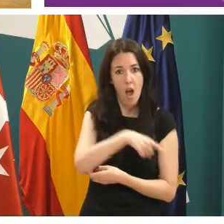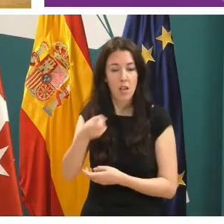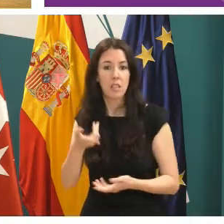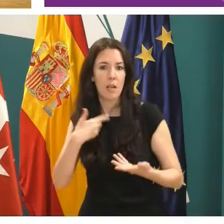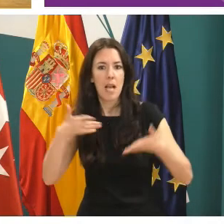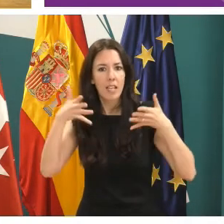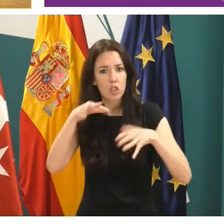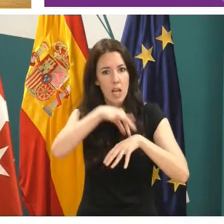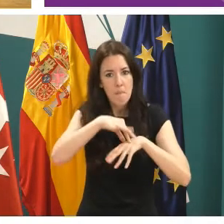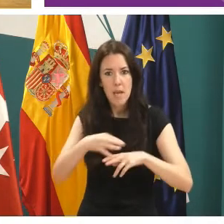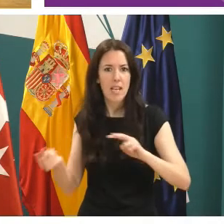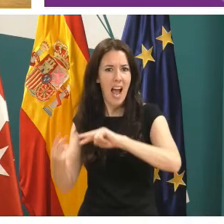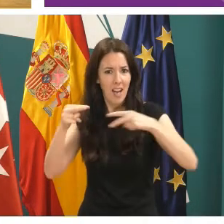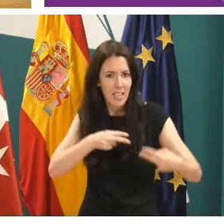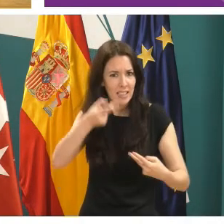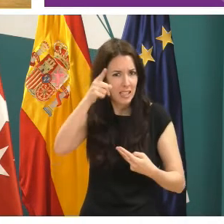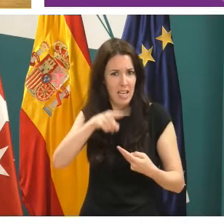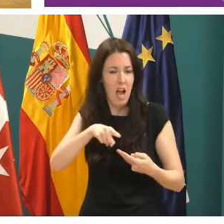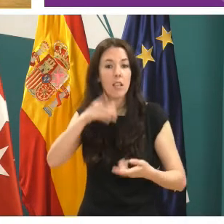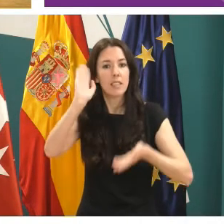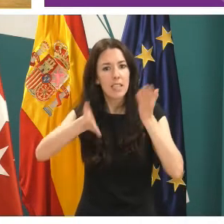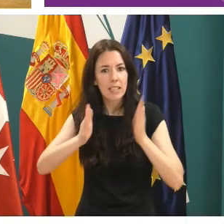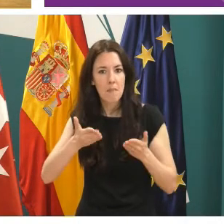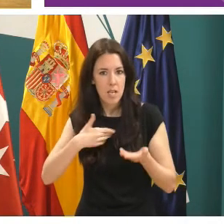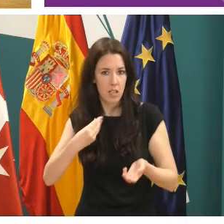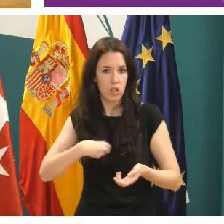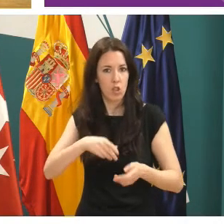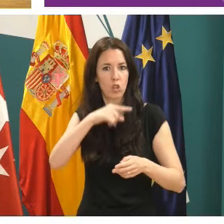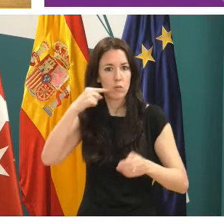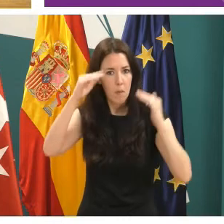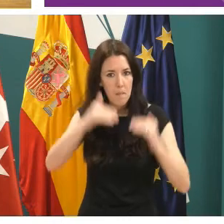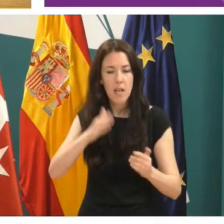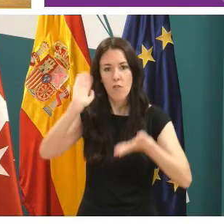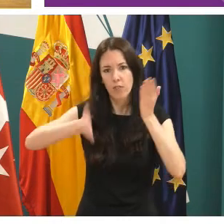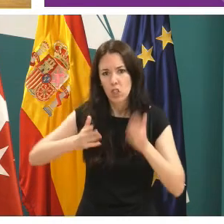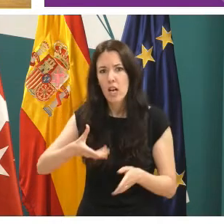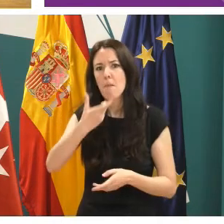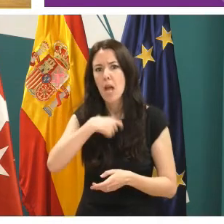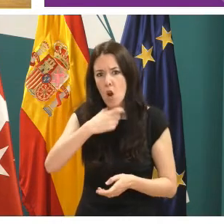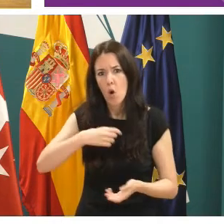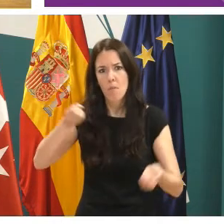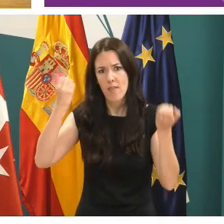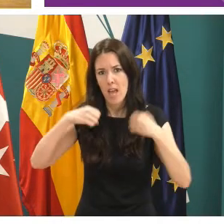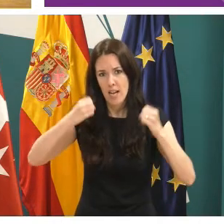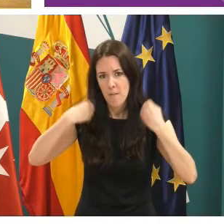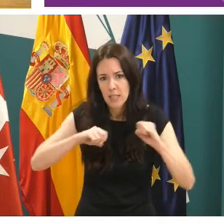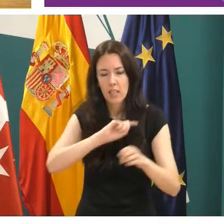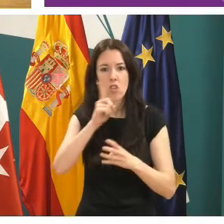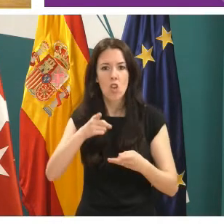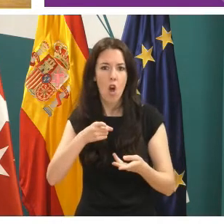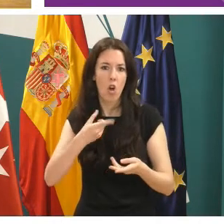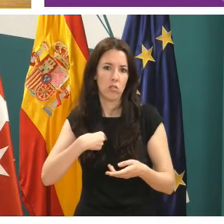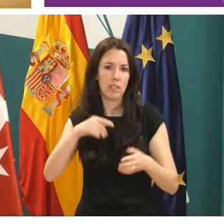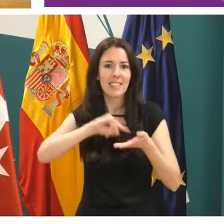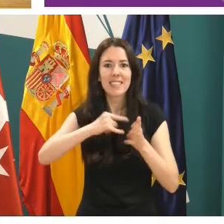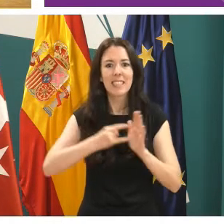médicas, de asesoría genética, de tratamientos paliativos, fisioterapia, logopedia, rehabilitación, sistemas de respiro